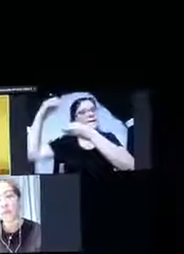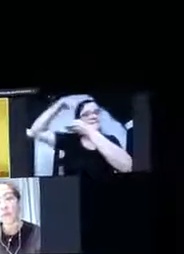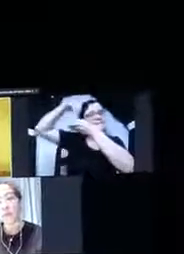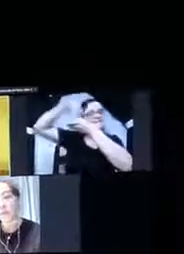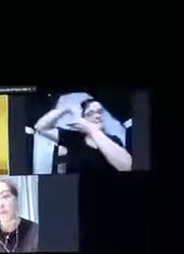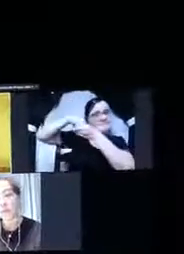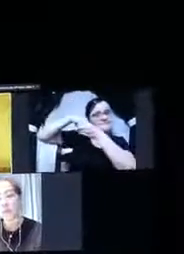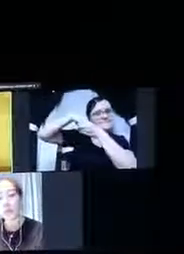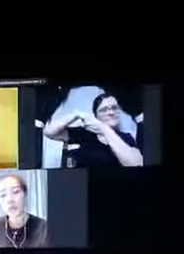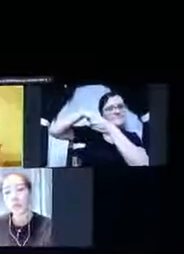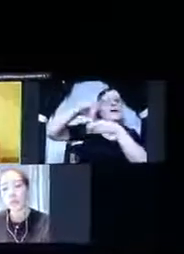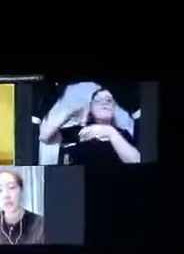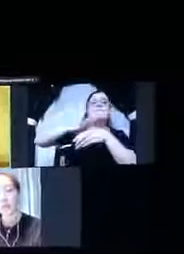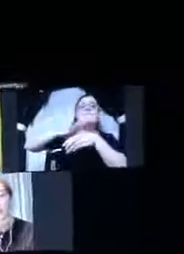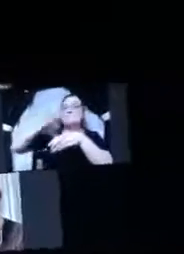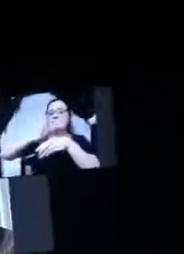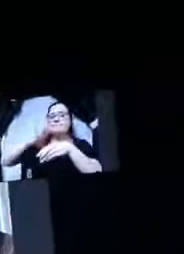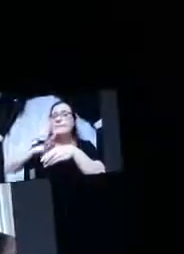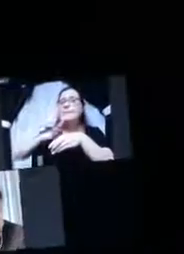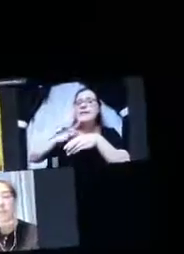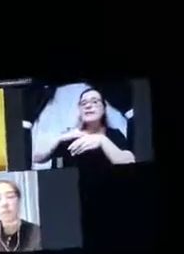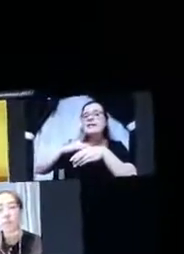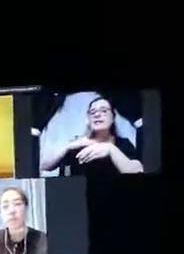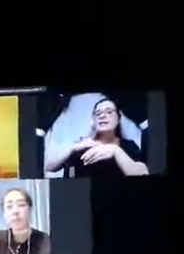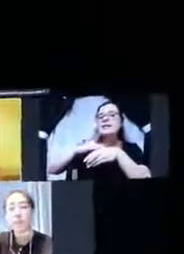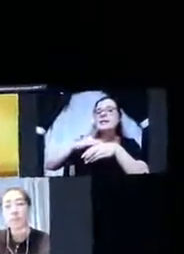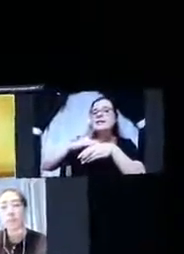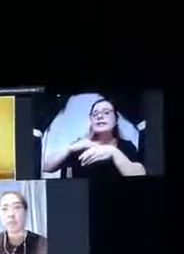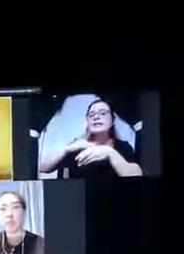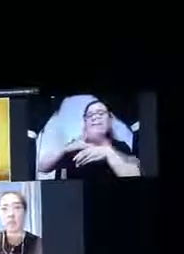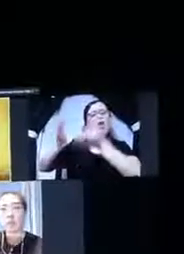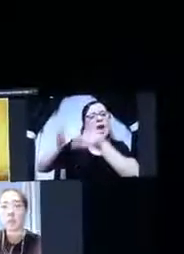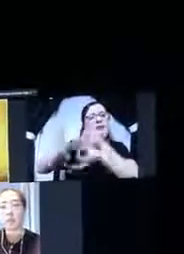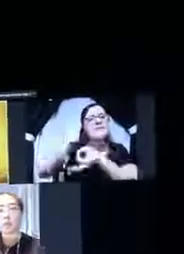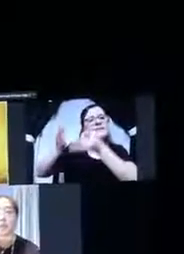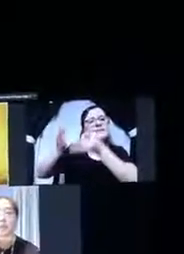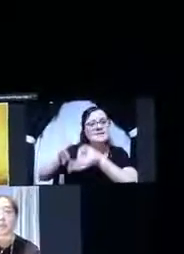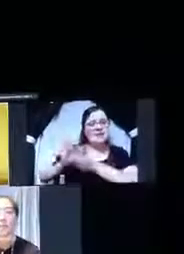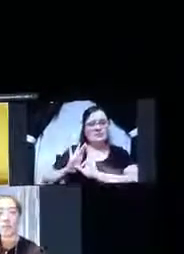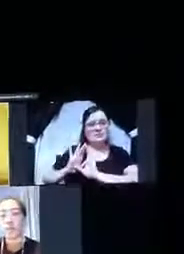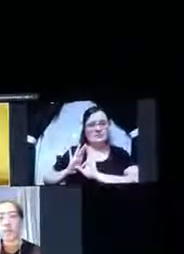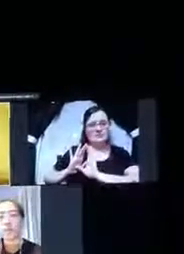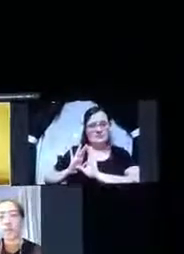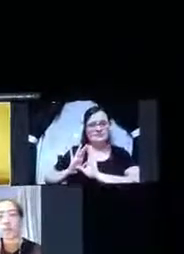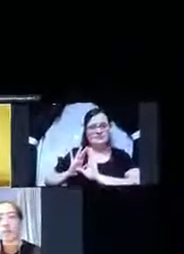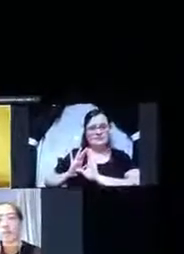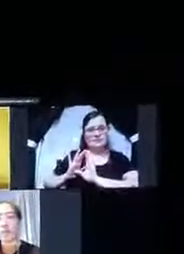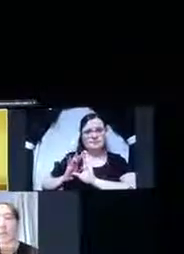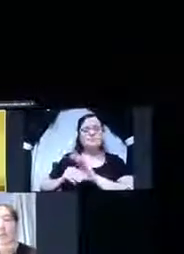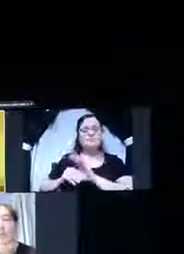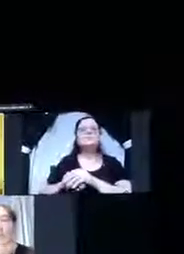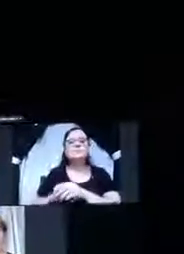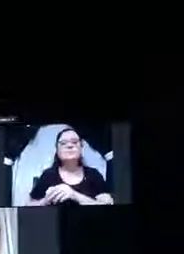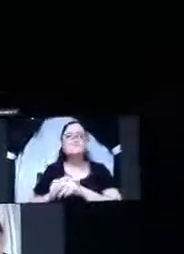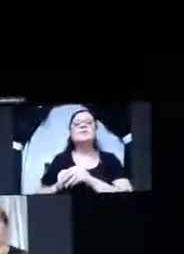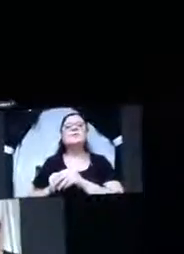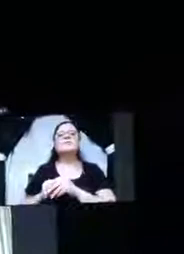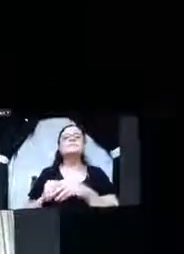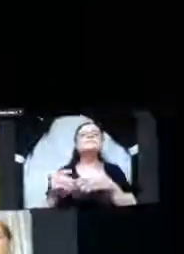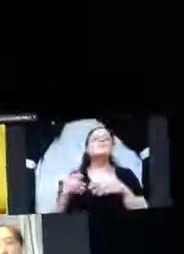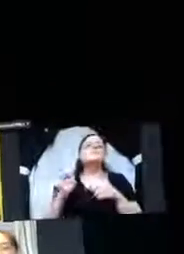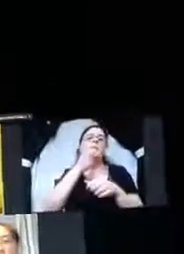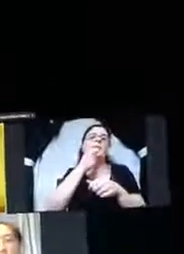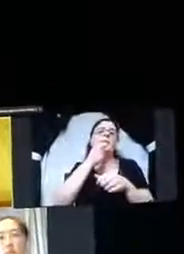acompañadas en los circuitos atencionales, ¿sí? Que deben ser tratados por un profesional específico, ¿sí?